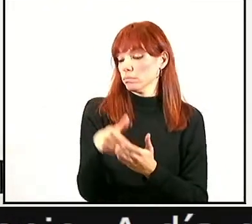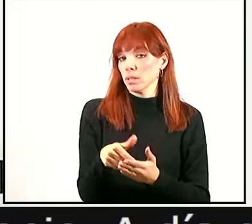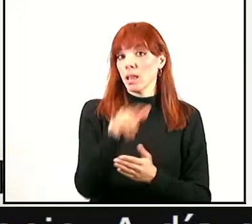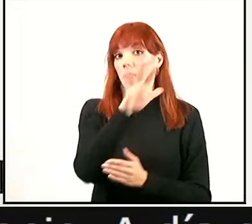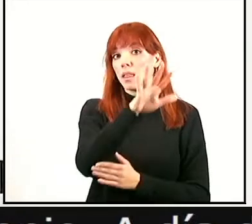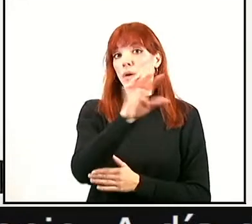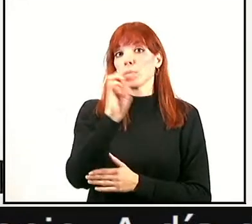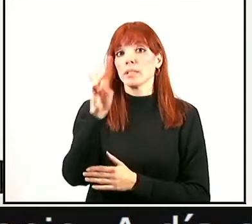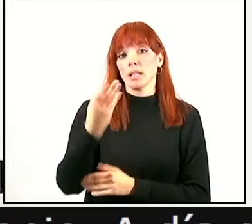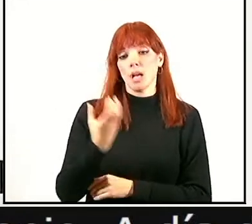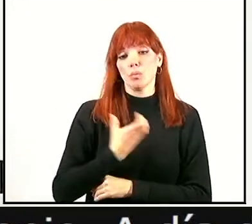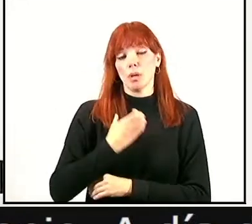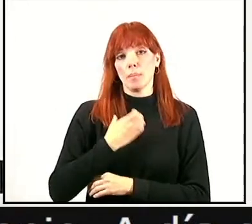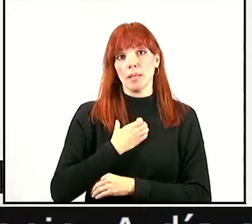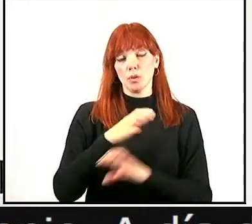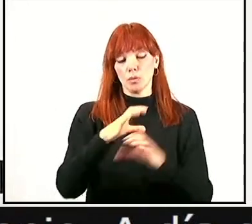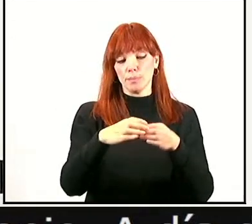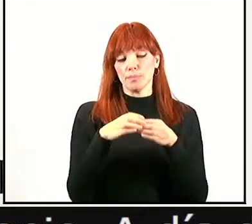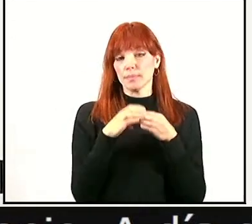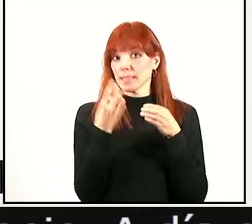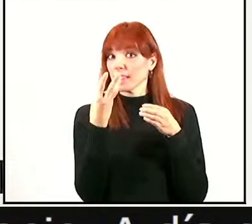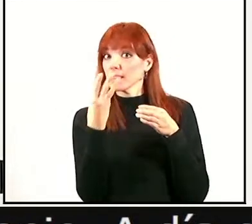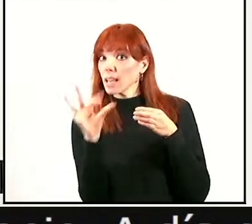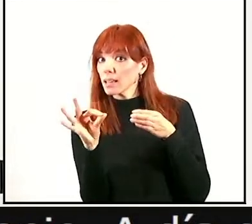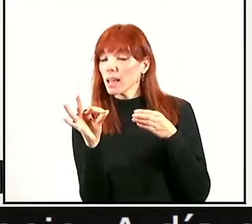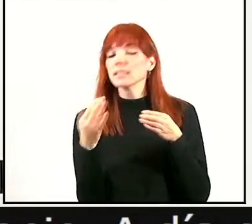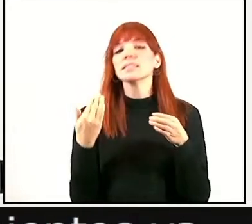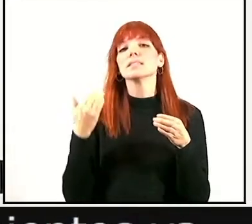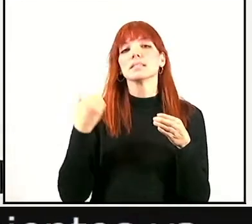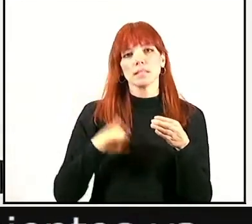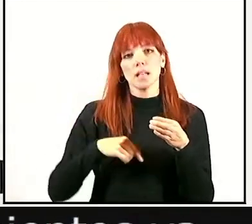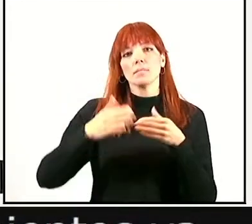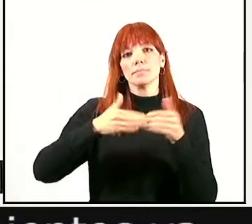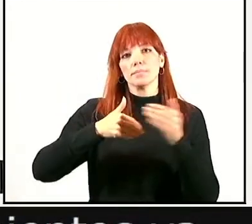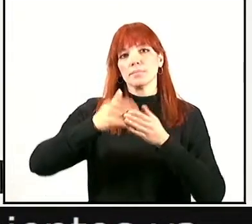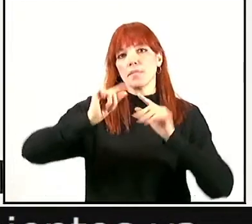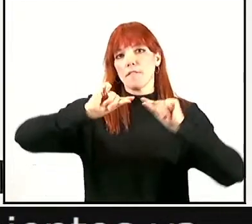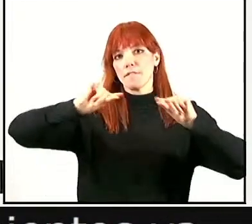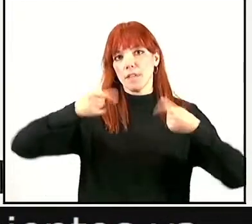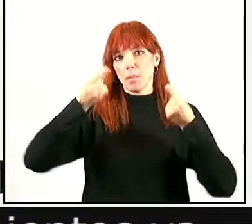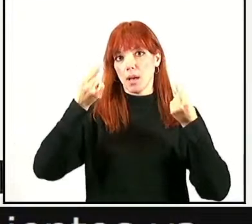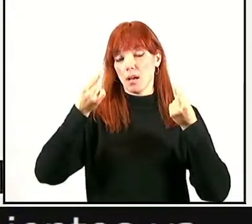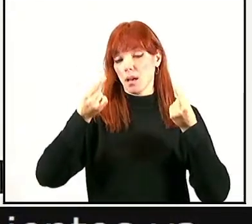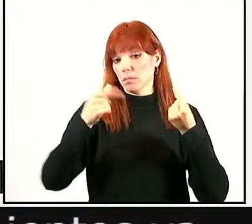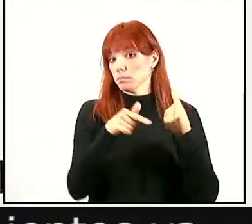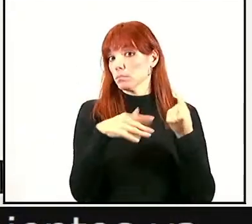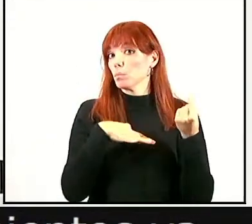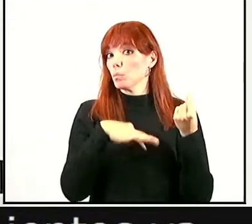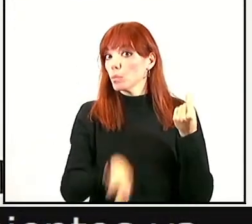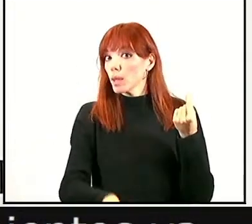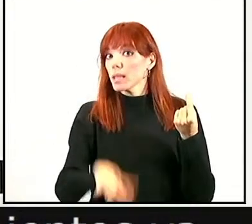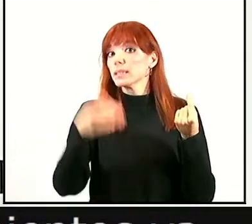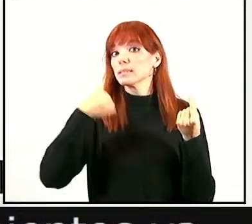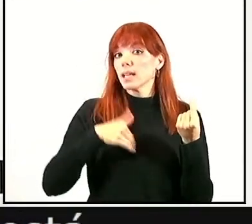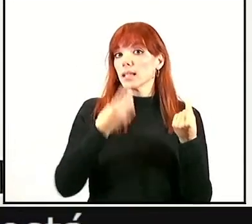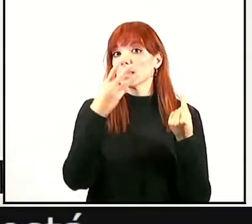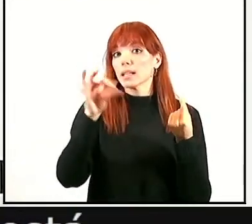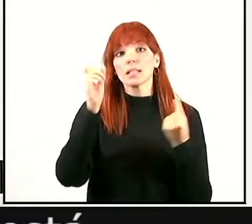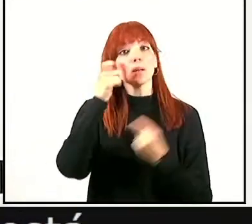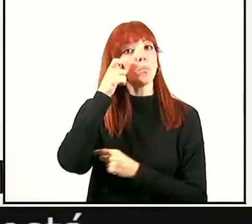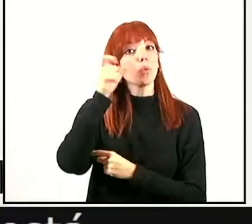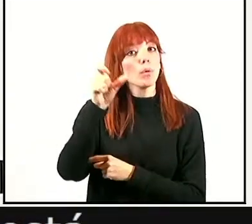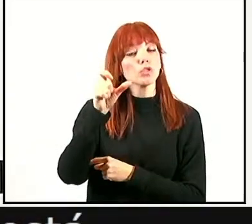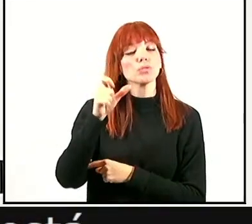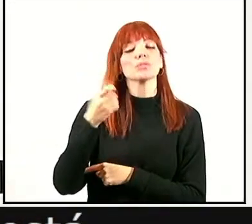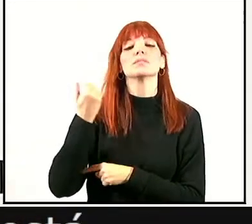53 ayuntamientos, 30 ayuntamientos ya han procedido a la firma del mismo, lo que está posibilitando que en esos 30 ayuntamientos ya